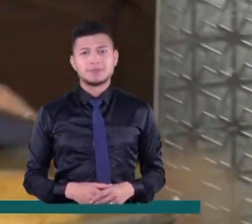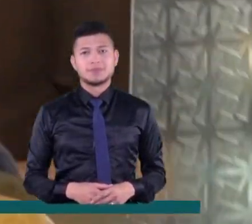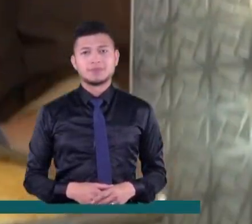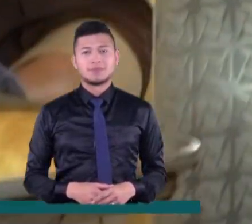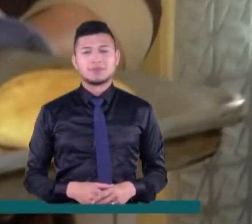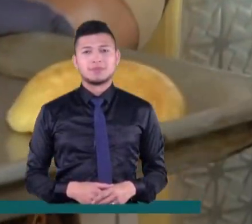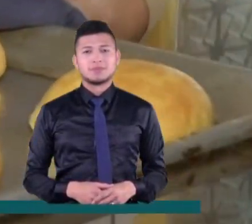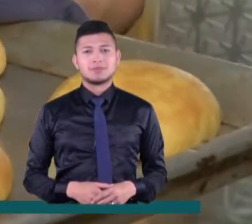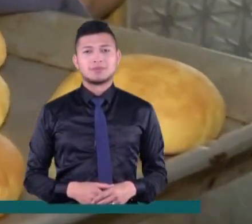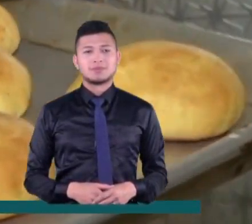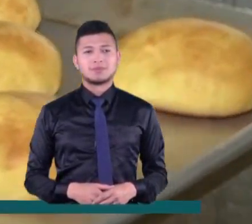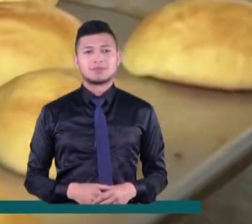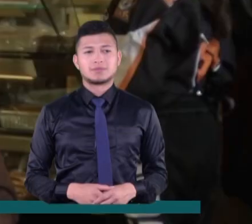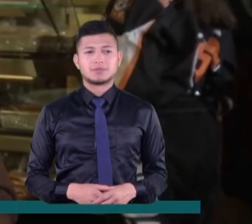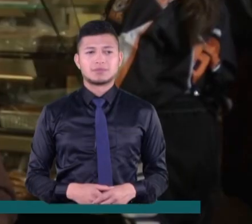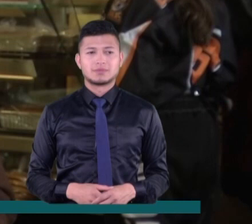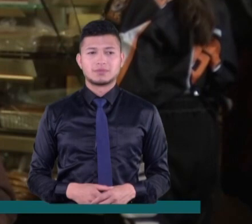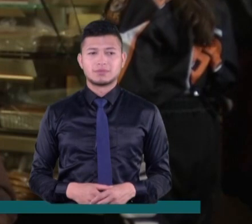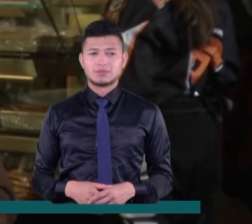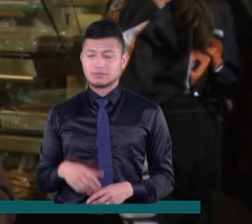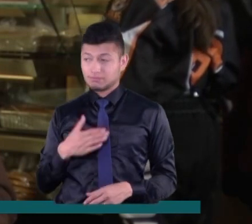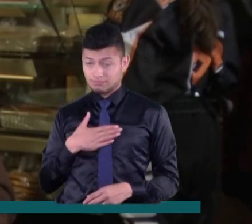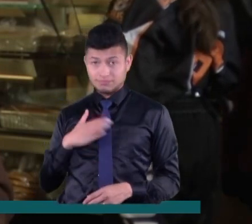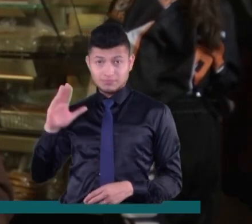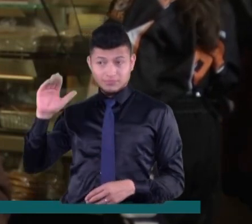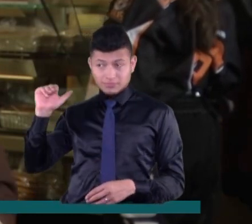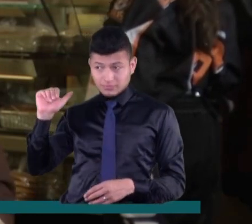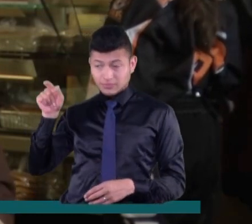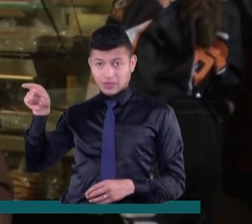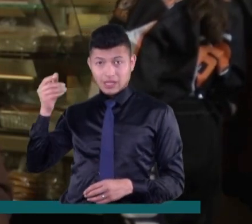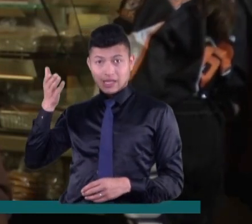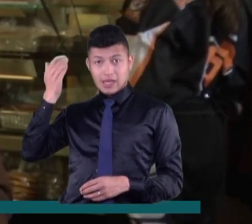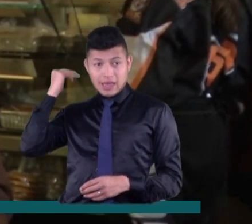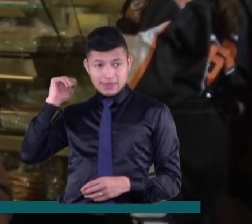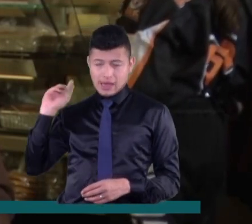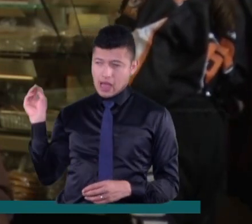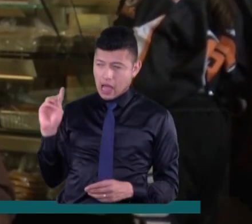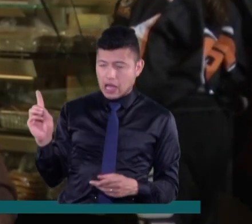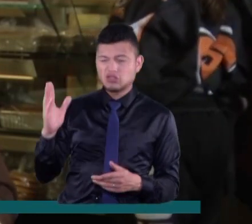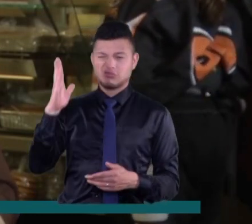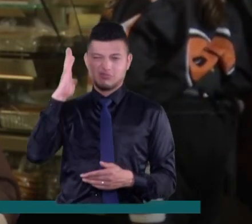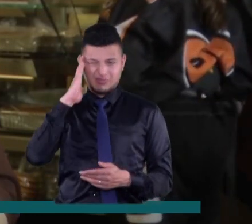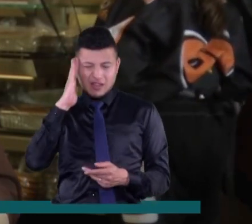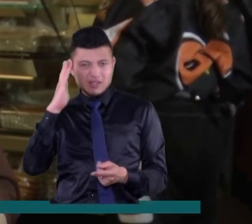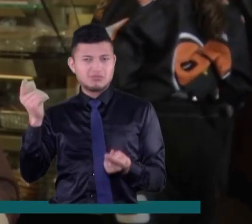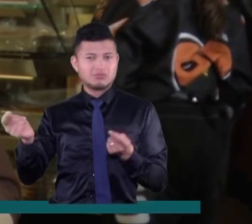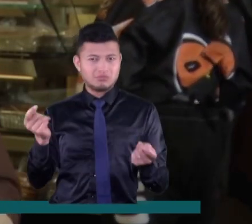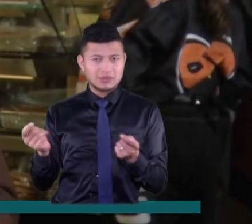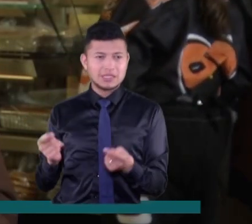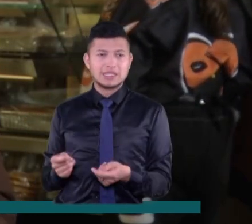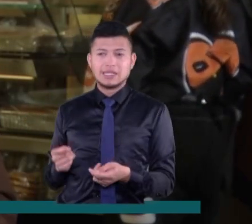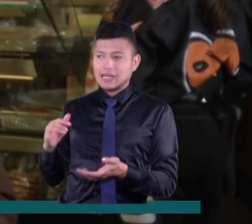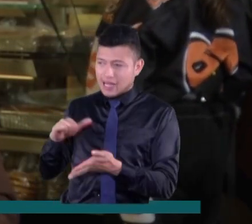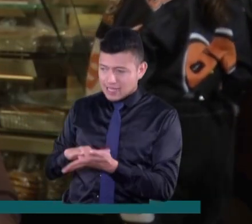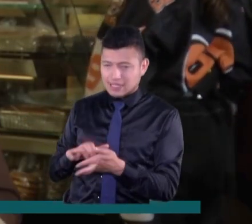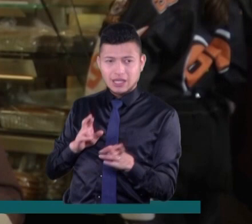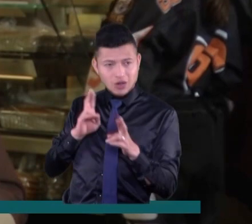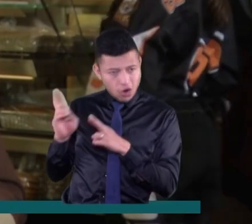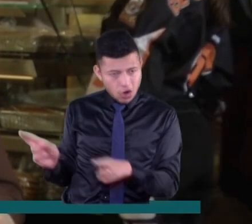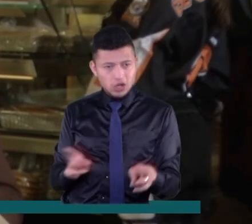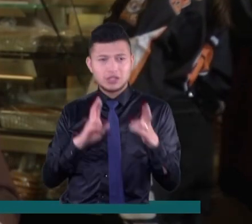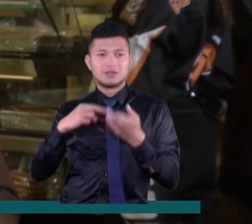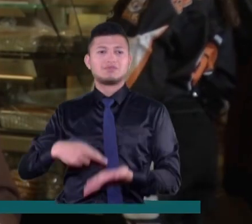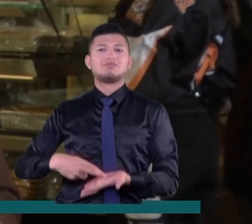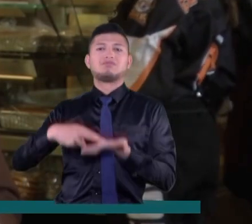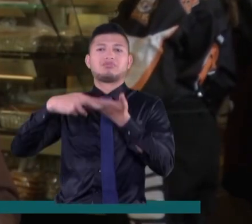De mis suegros y eso, ya ellos ya lo manejaban durante varios años, entonces volver y retomarlo,